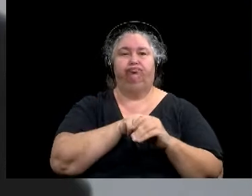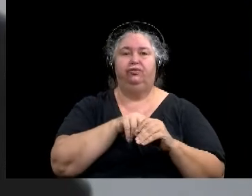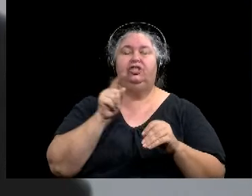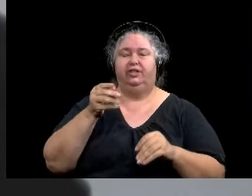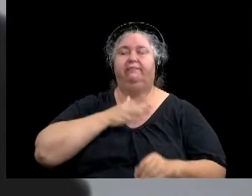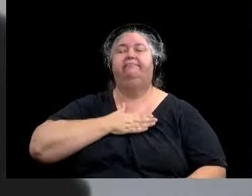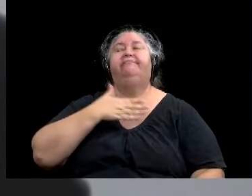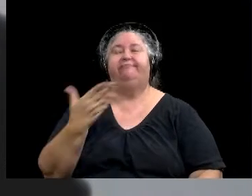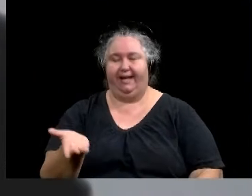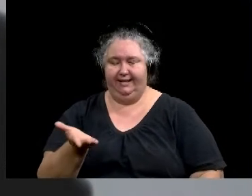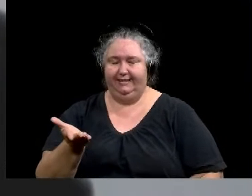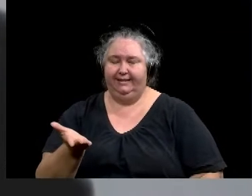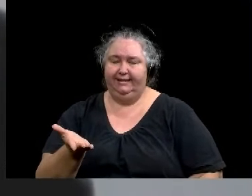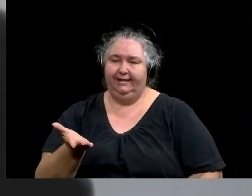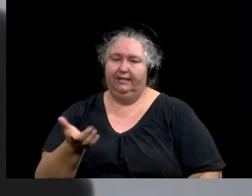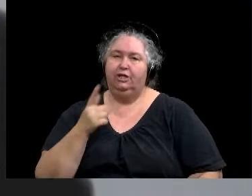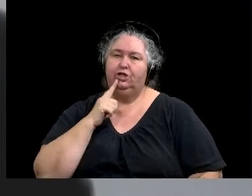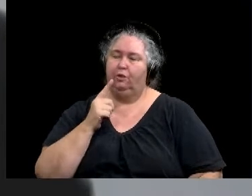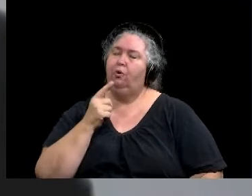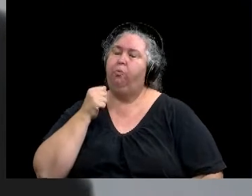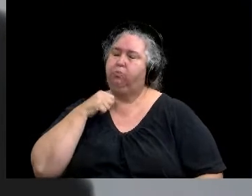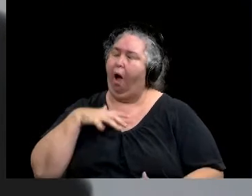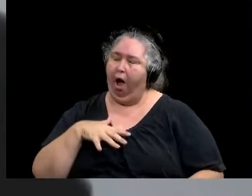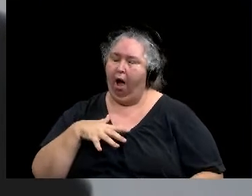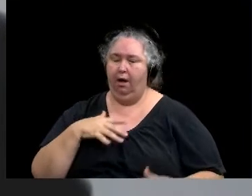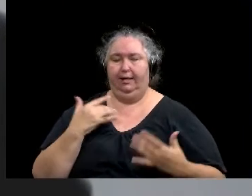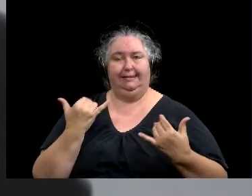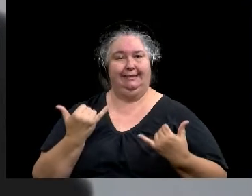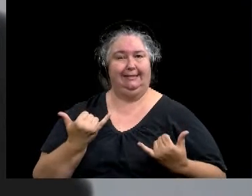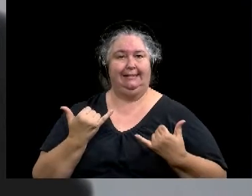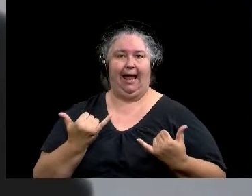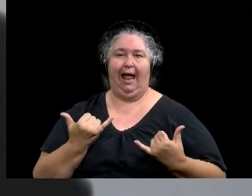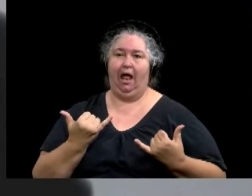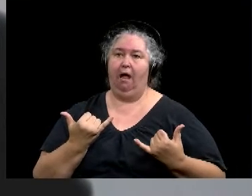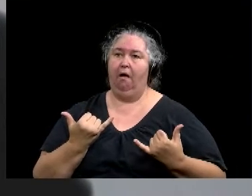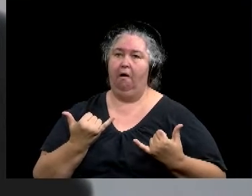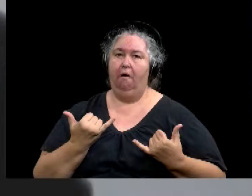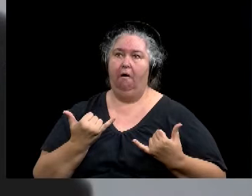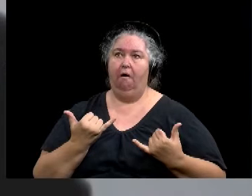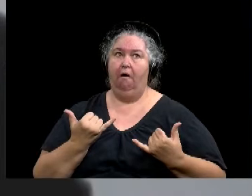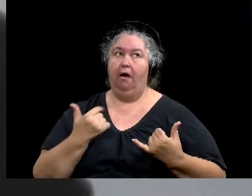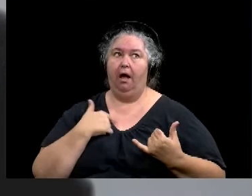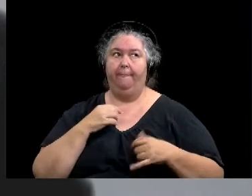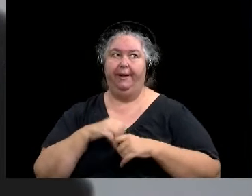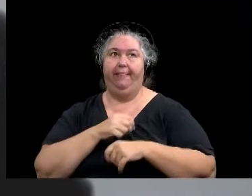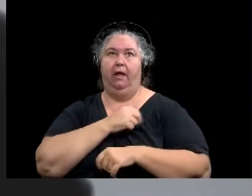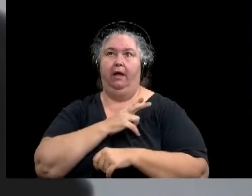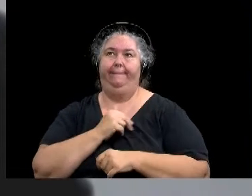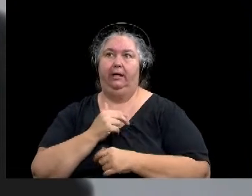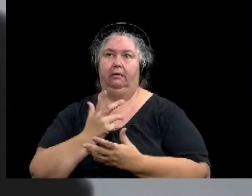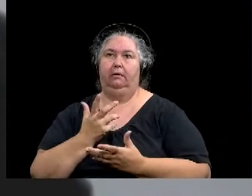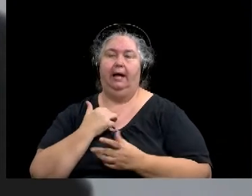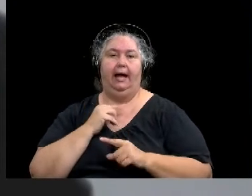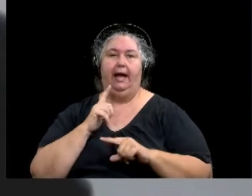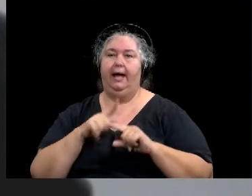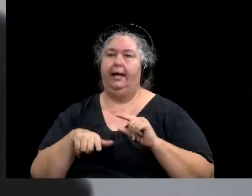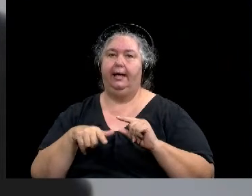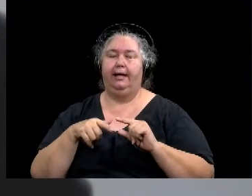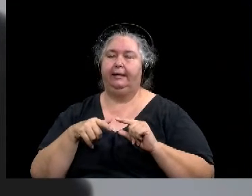una persona que estaba en hospital que está hermanas hospitalización está en el hospital